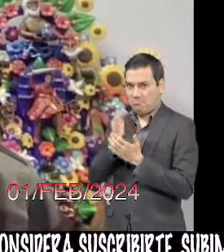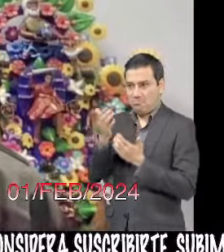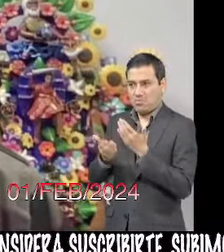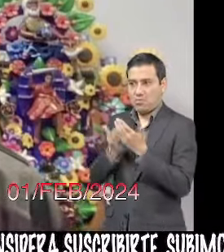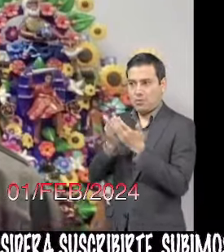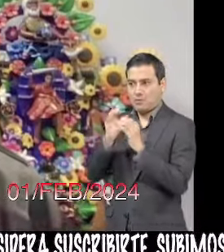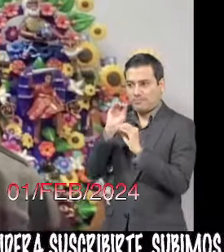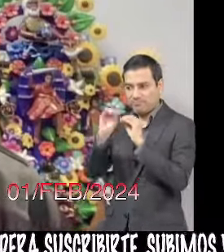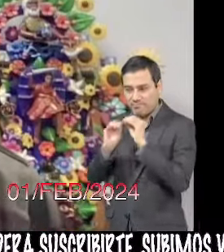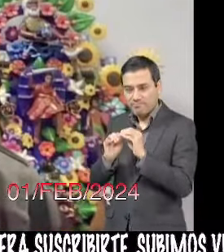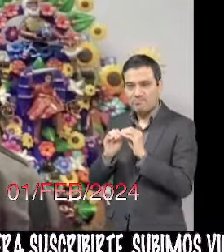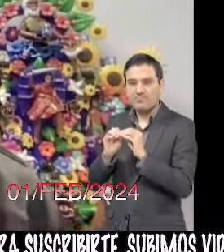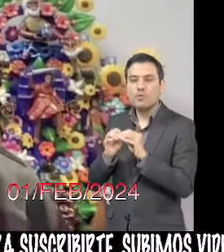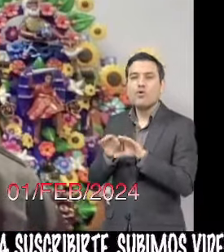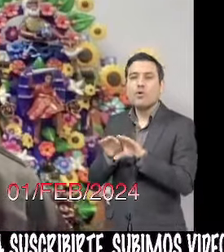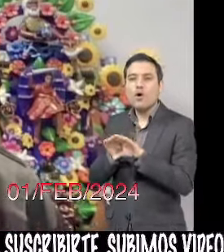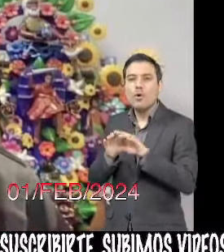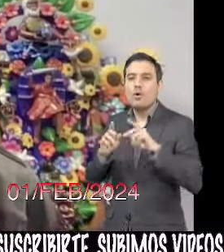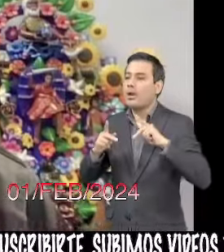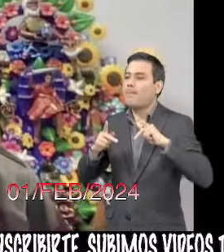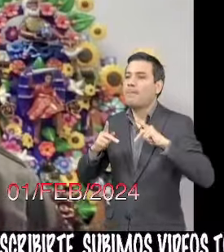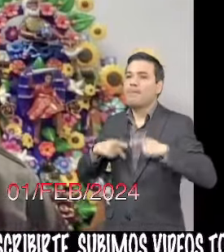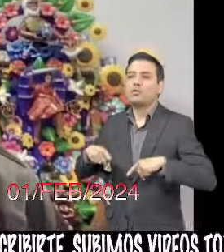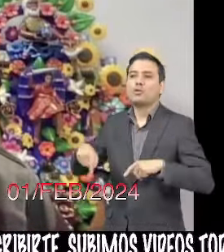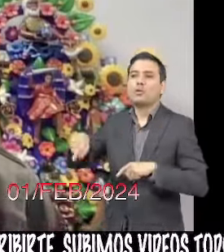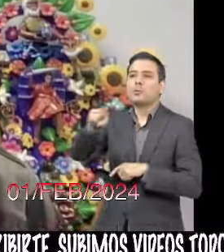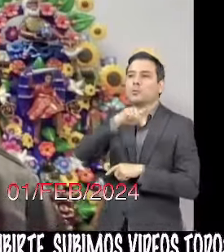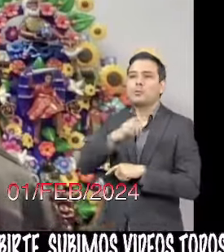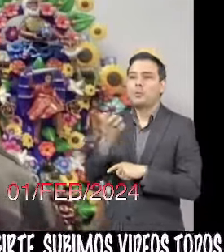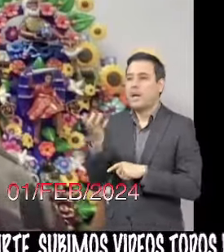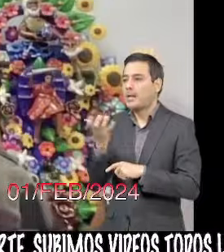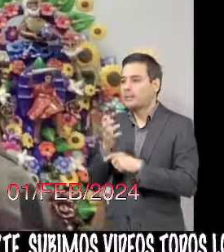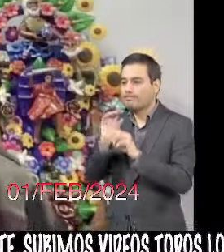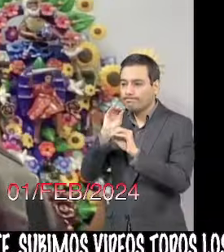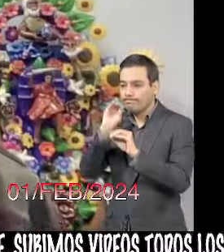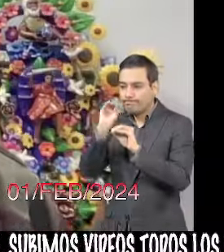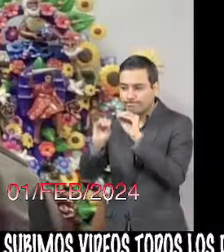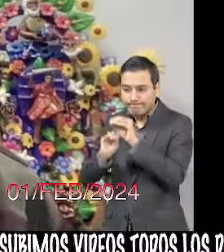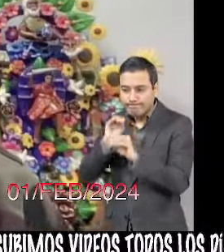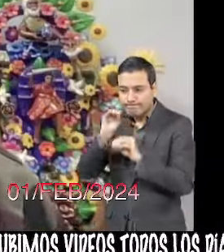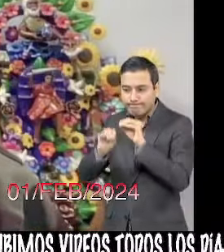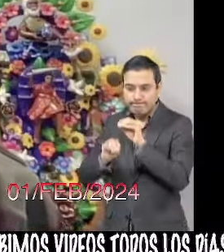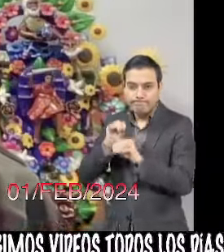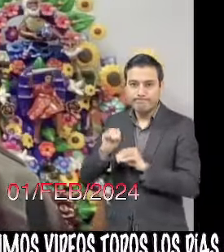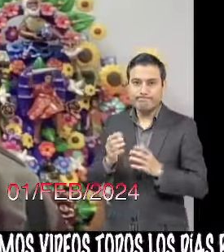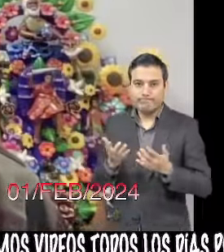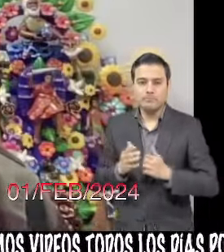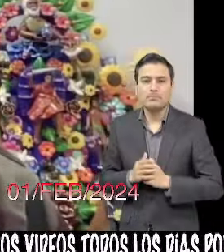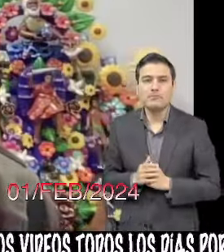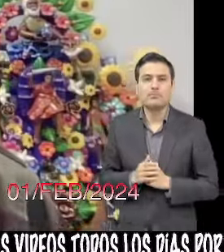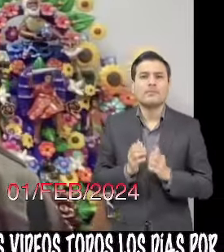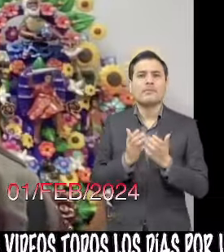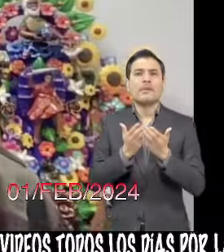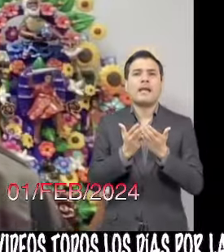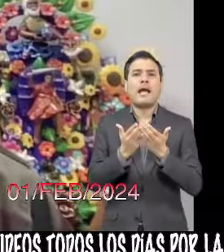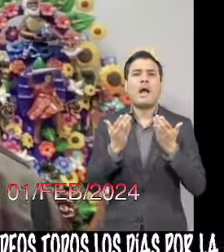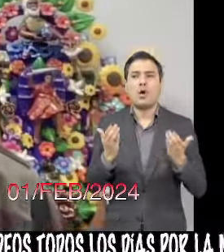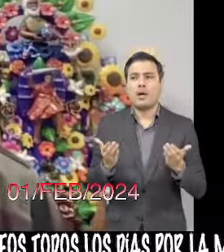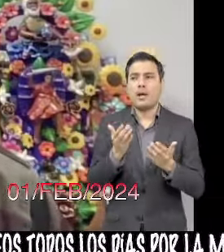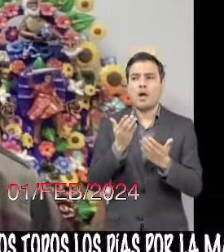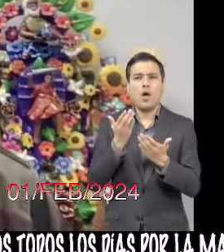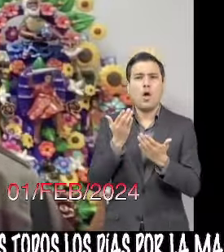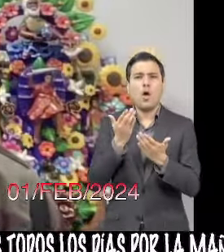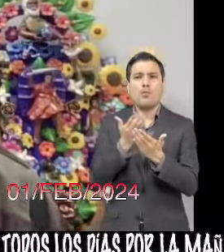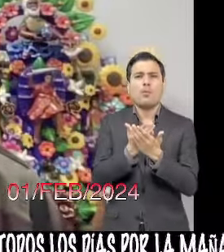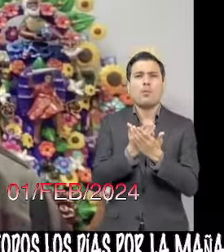que colaboró para la realización de este gran proyecto. Y lo que estamos presentando es precisamente eso. ¿Qué significa